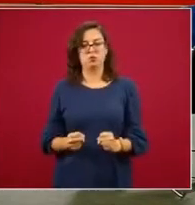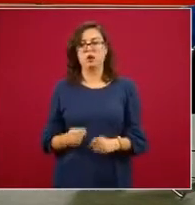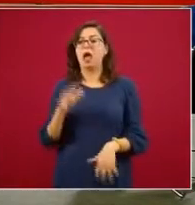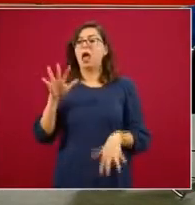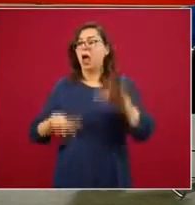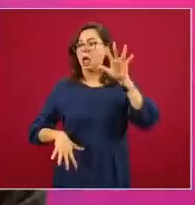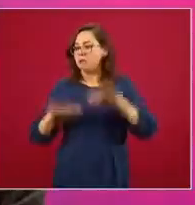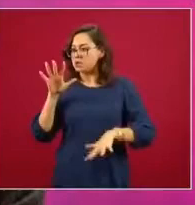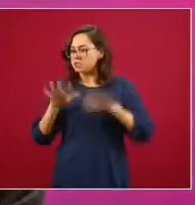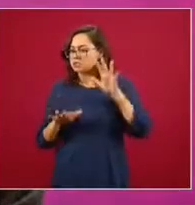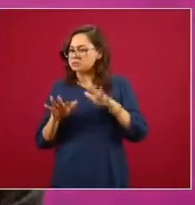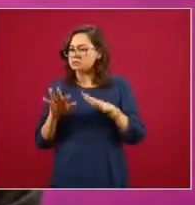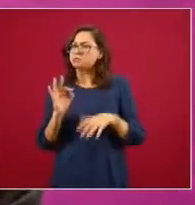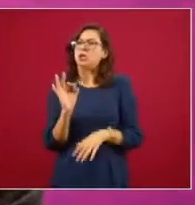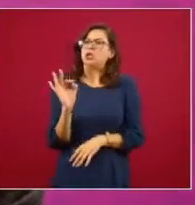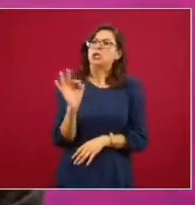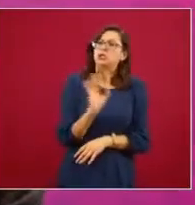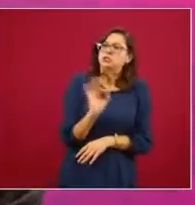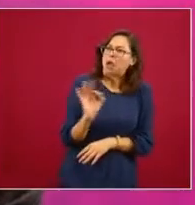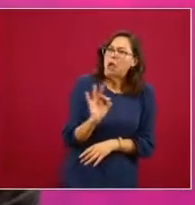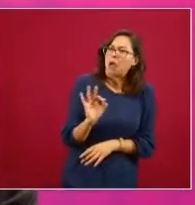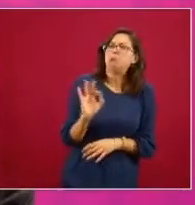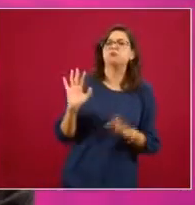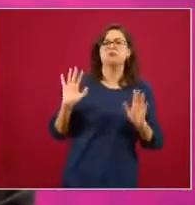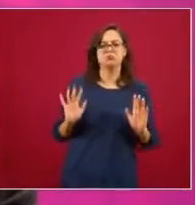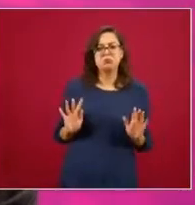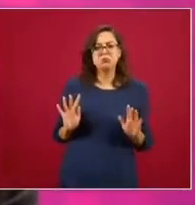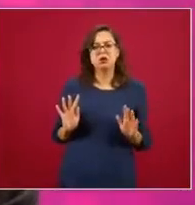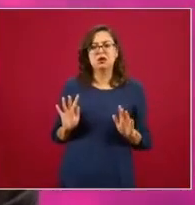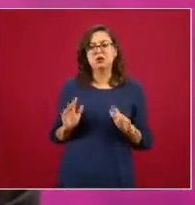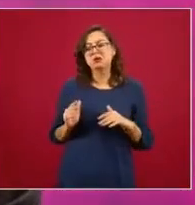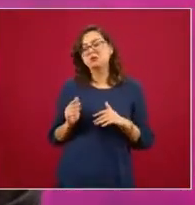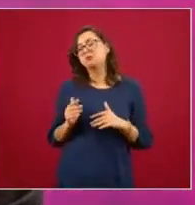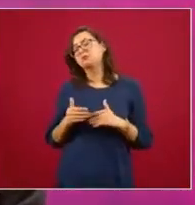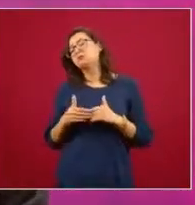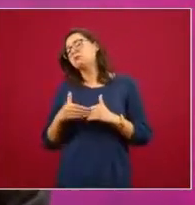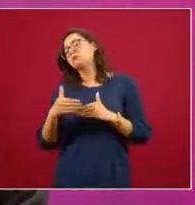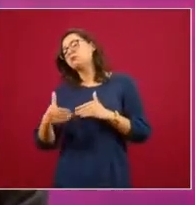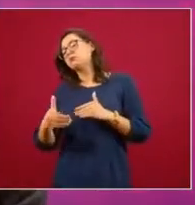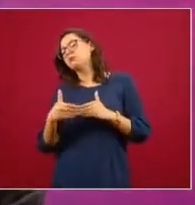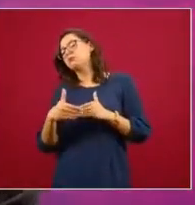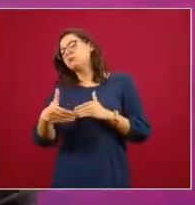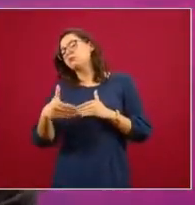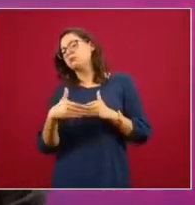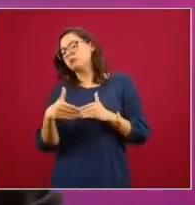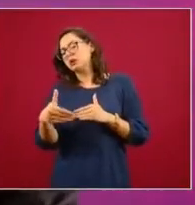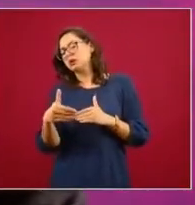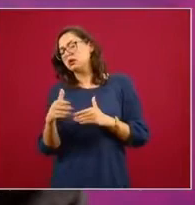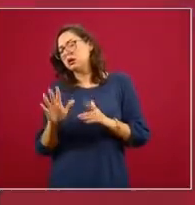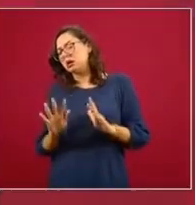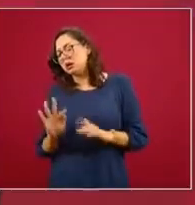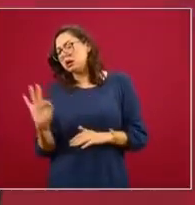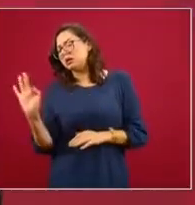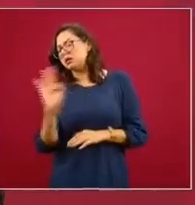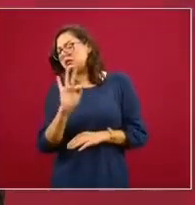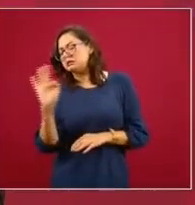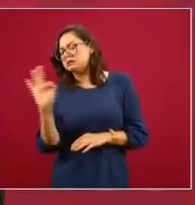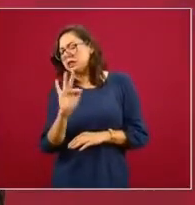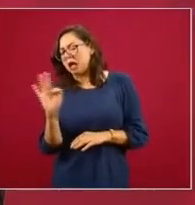de incertidumbre, hay situaciones que se pueden anticipar dada la teoría de las